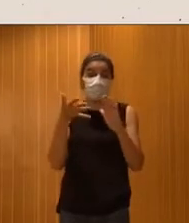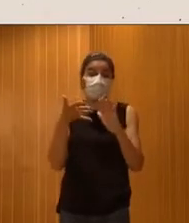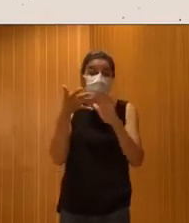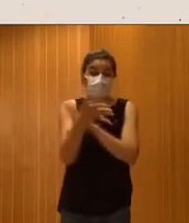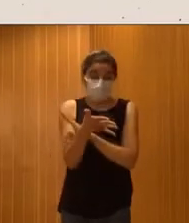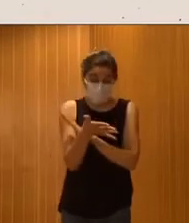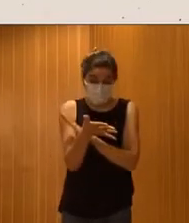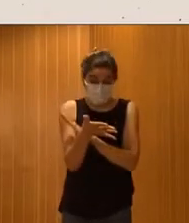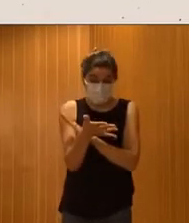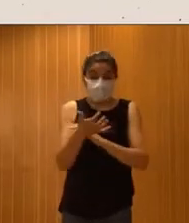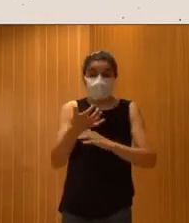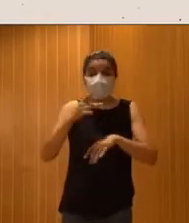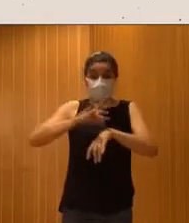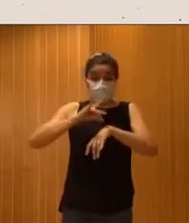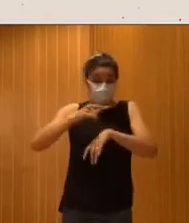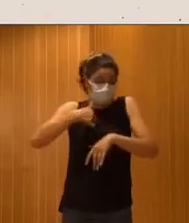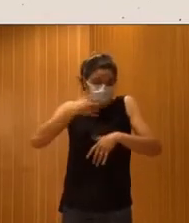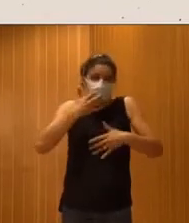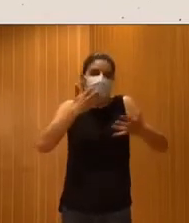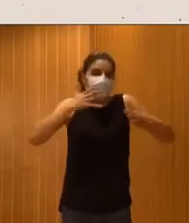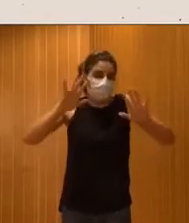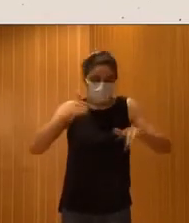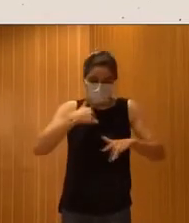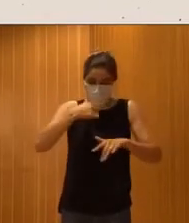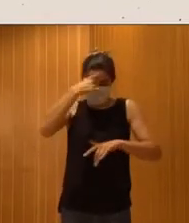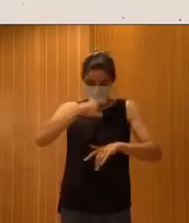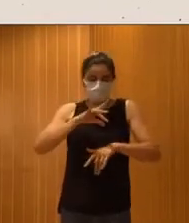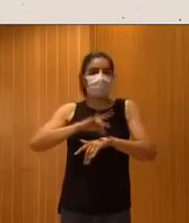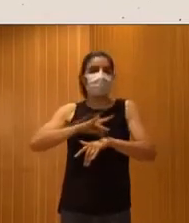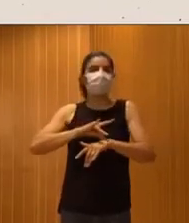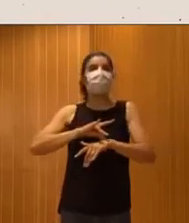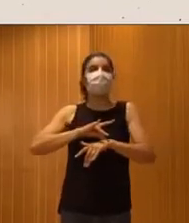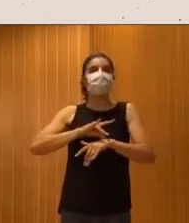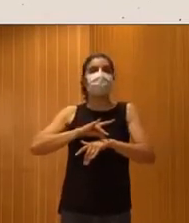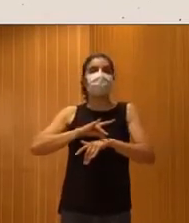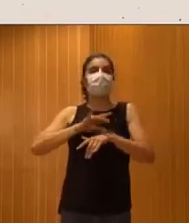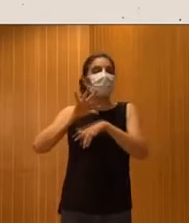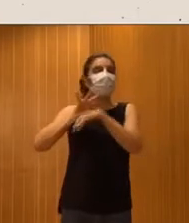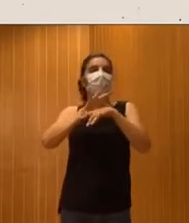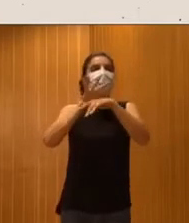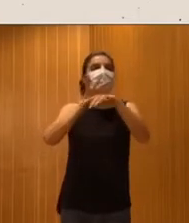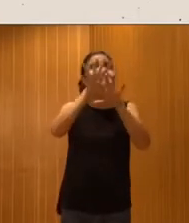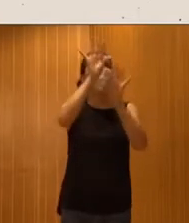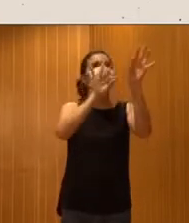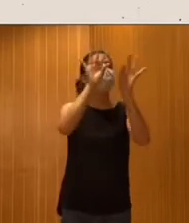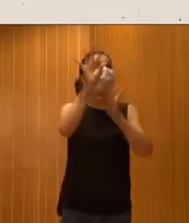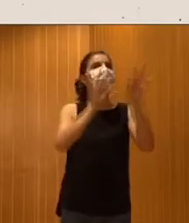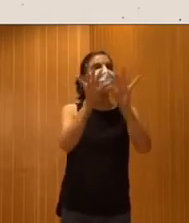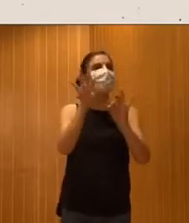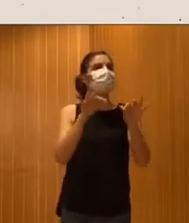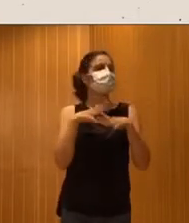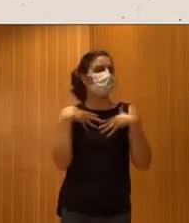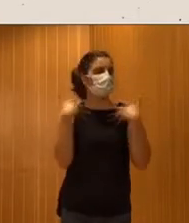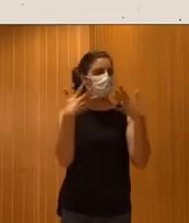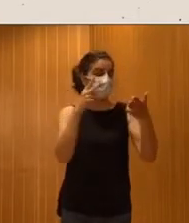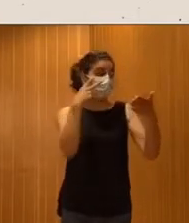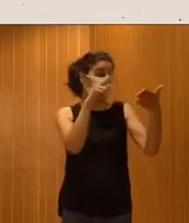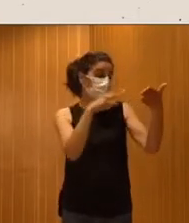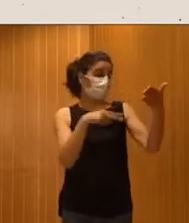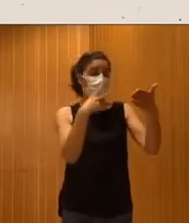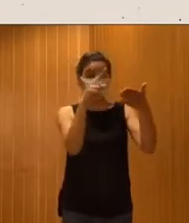que más o menos, si tú eres médico, pues te puedes elegir, hay guías a tutiplén para elegir cuál te vas a